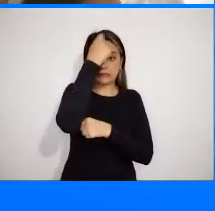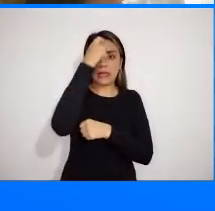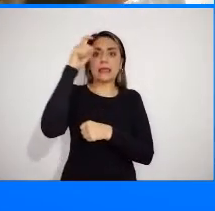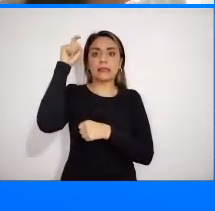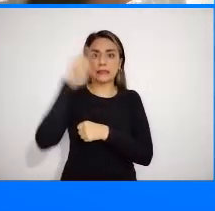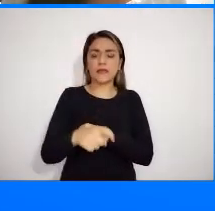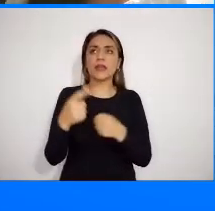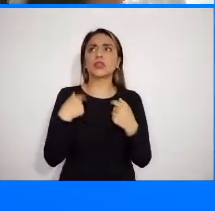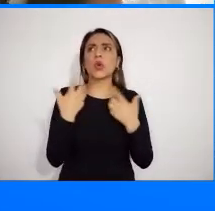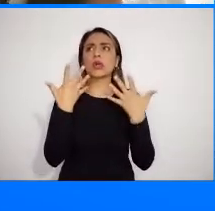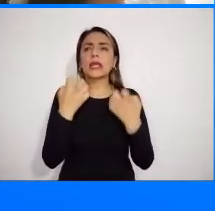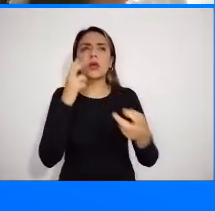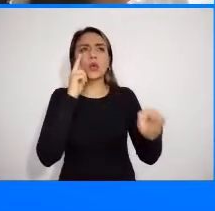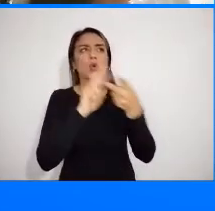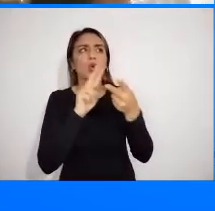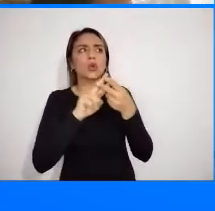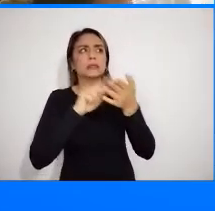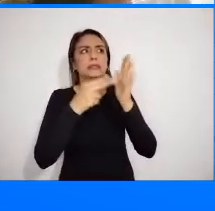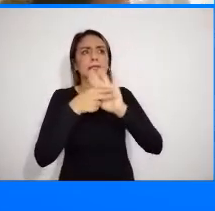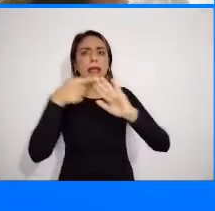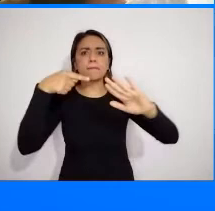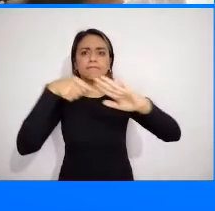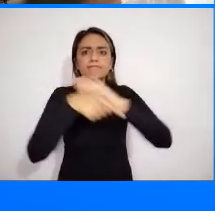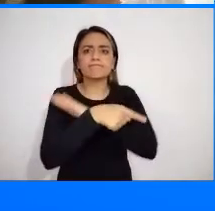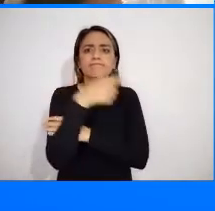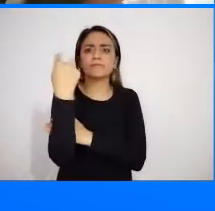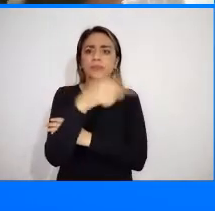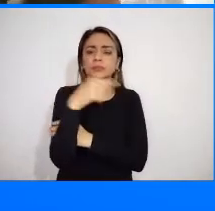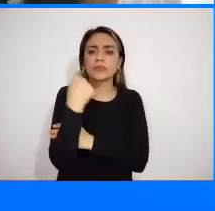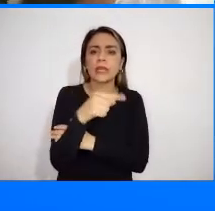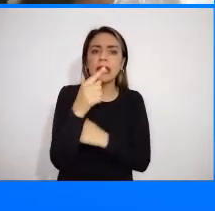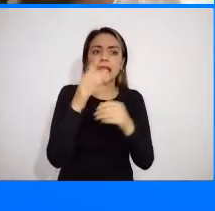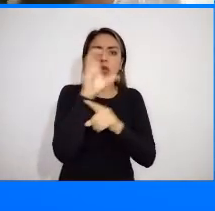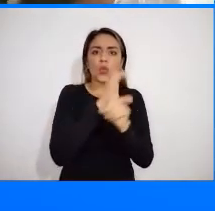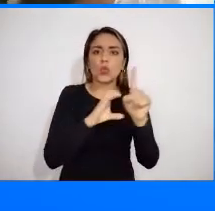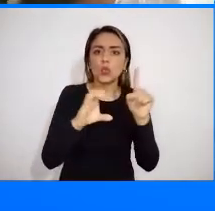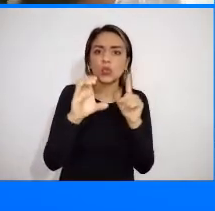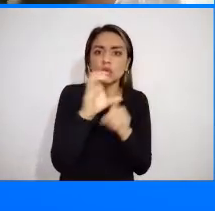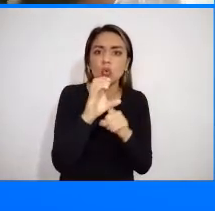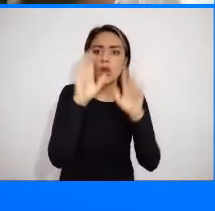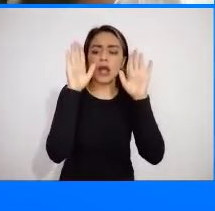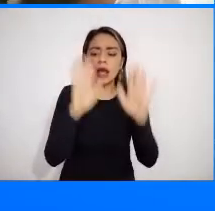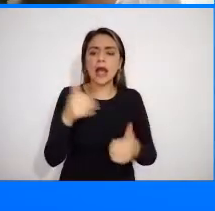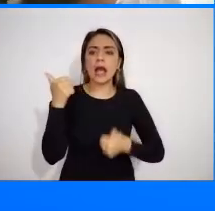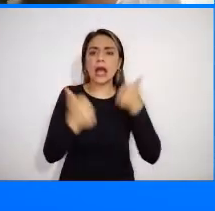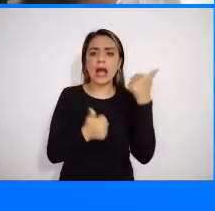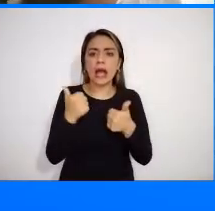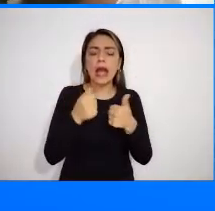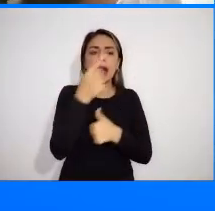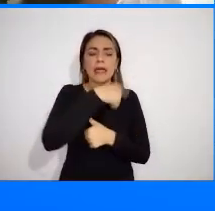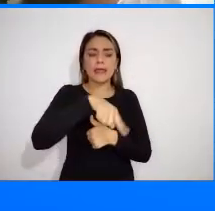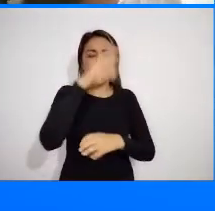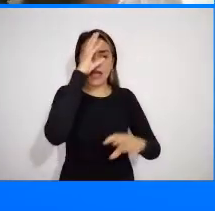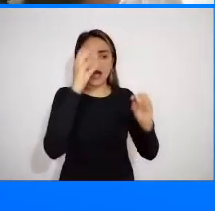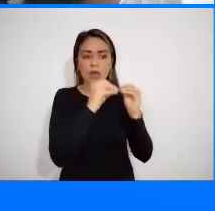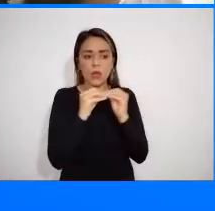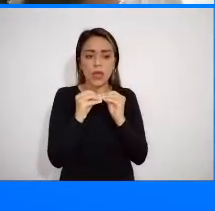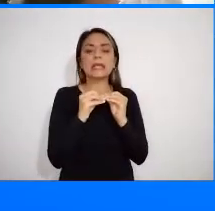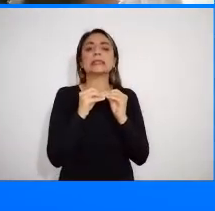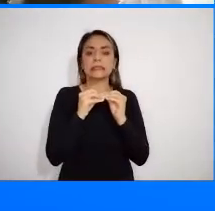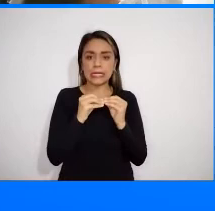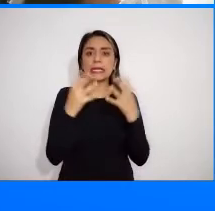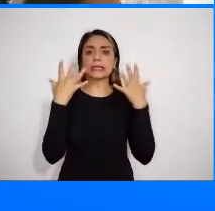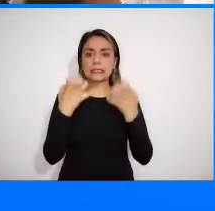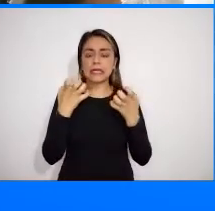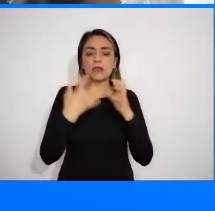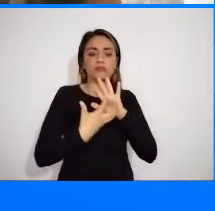yo quiero conocer un poco más de esa cultura, ellos tienen que estar de acuerdo en que si quieren